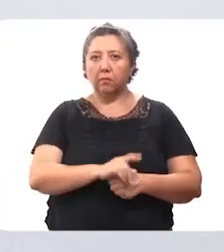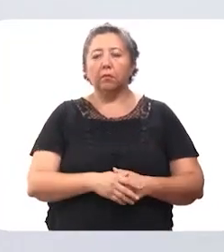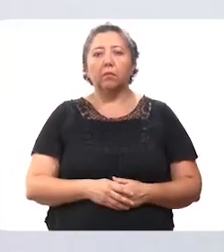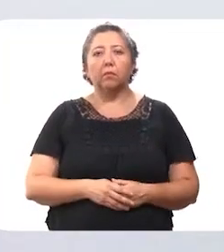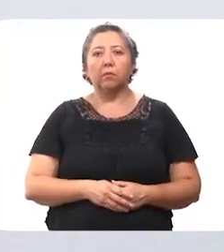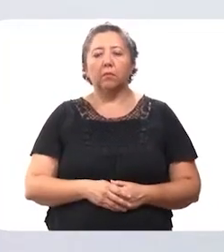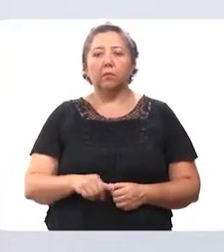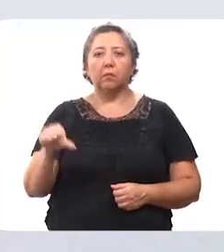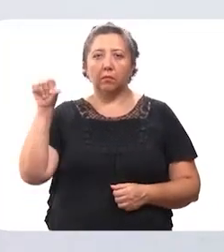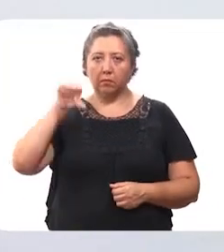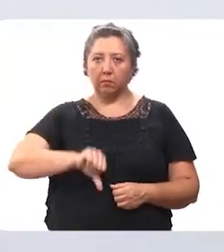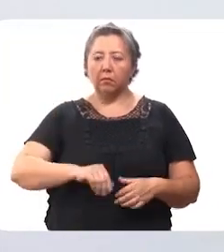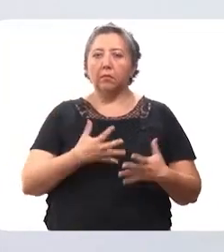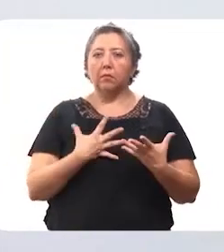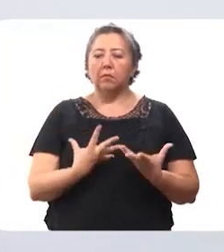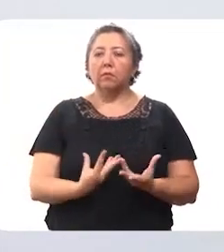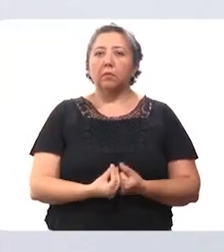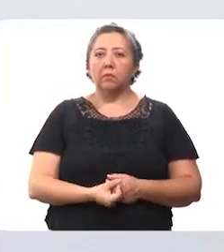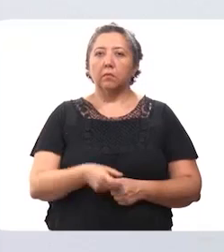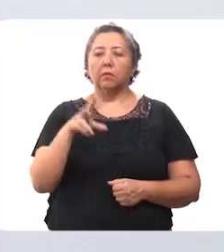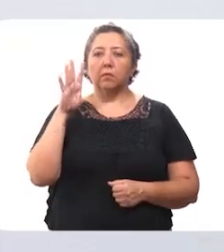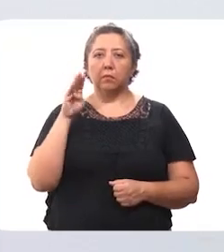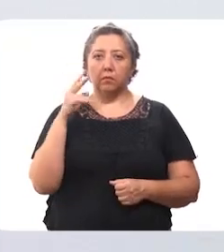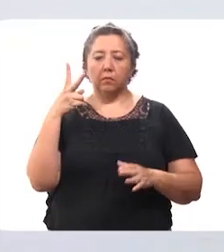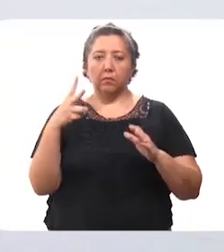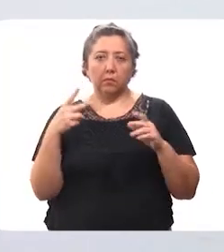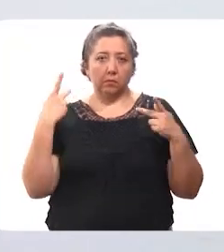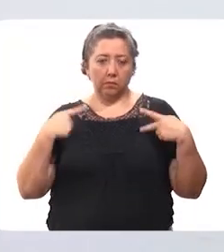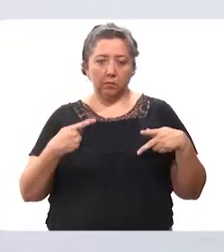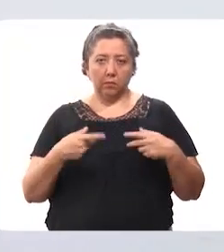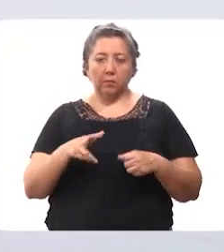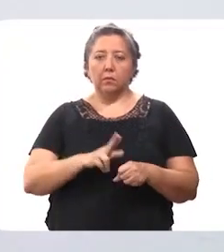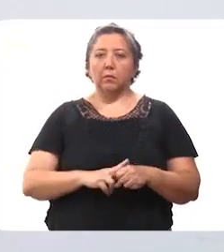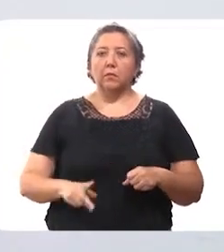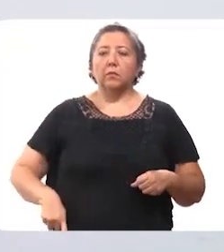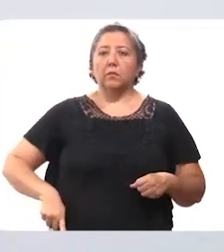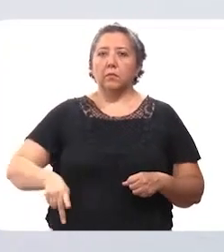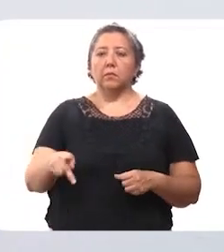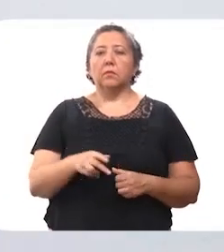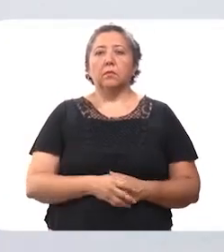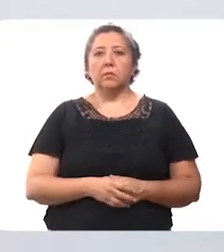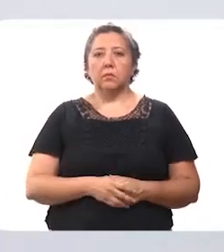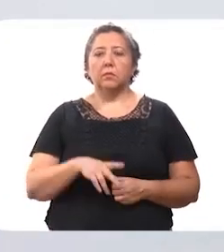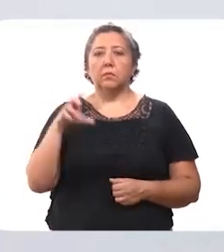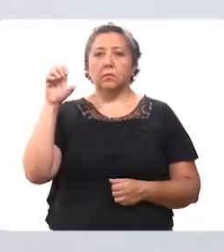diarios. El día de hoy tenemos 92 pacientes en hospitales públicos.